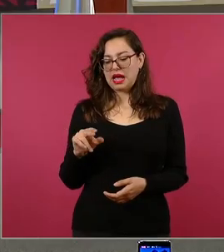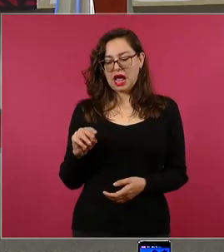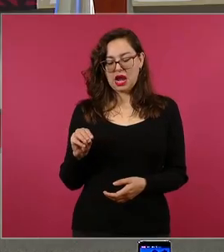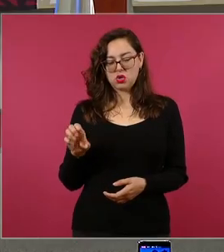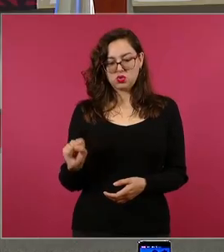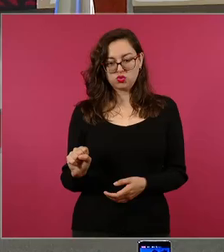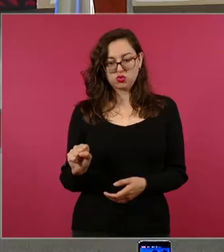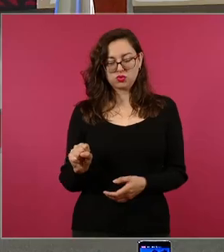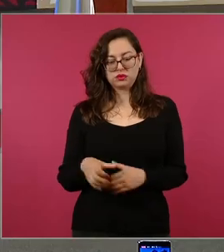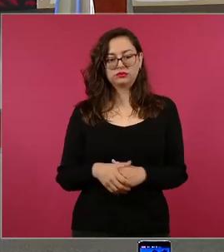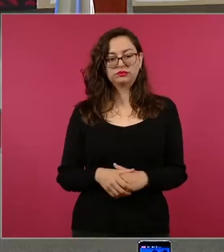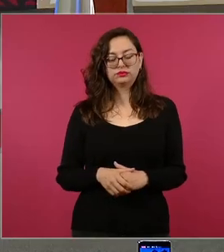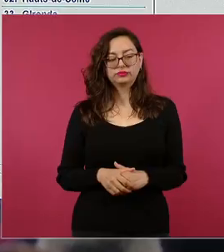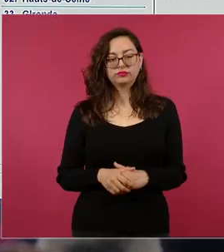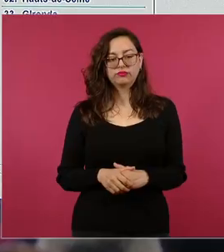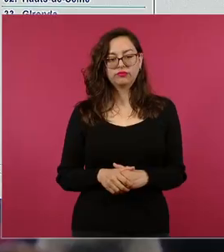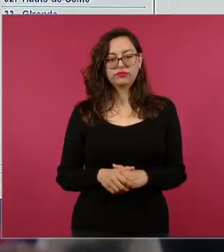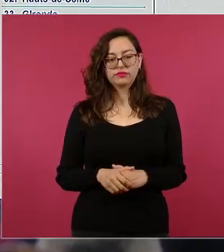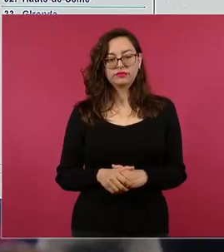o algo así.